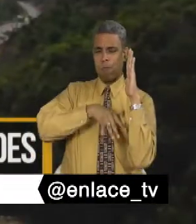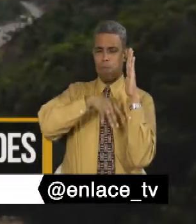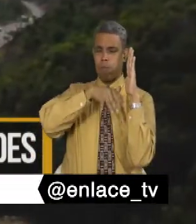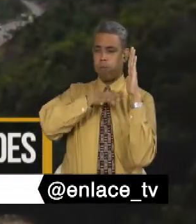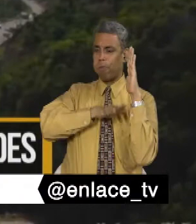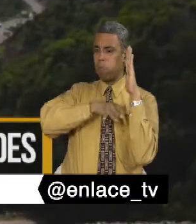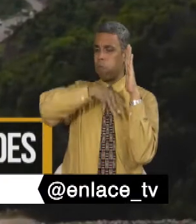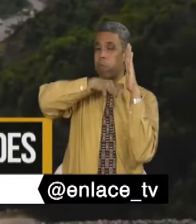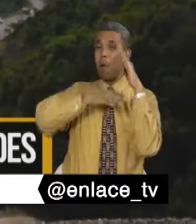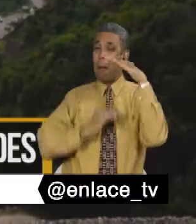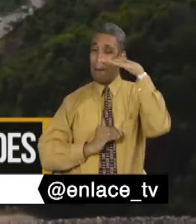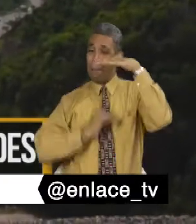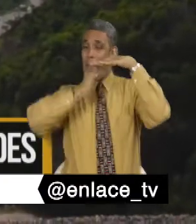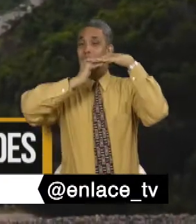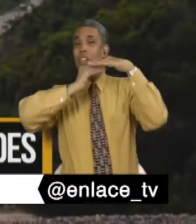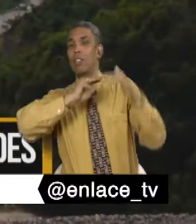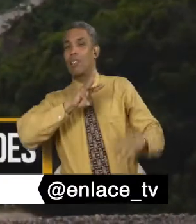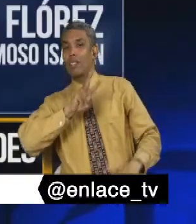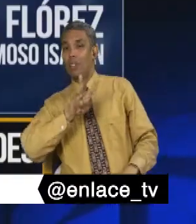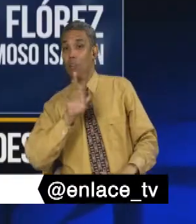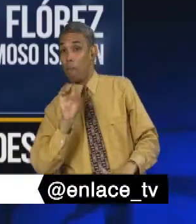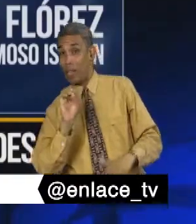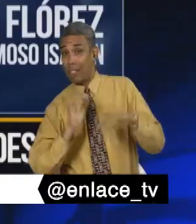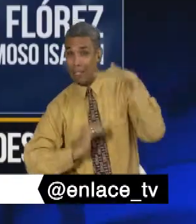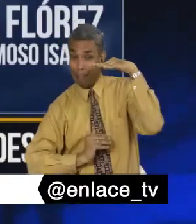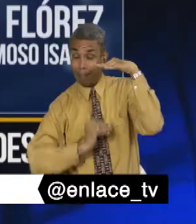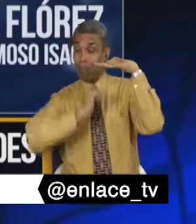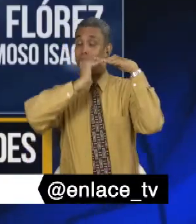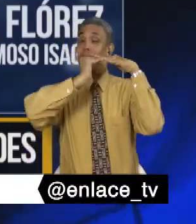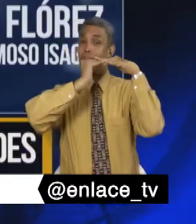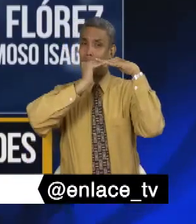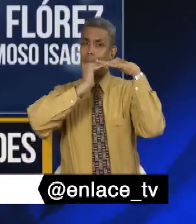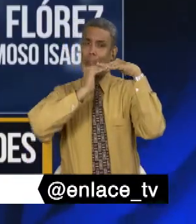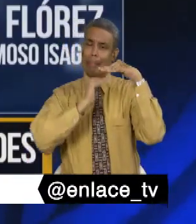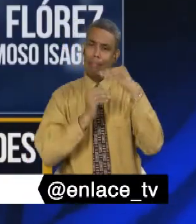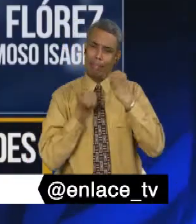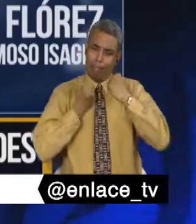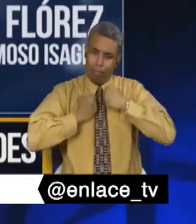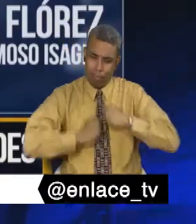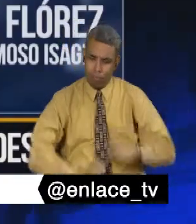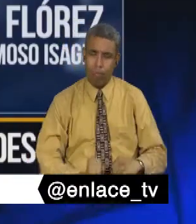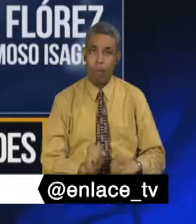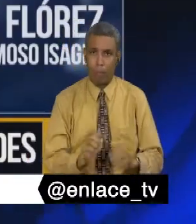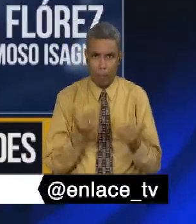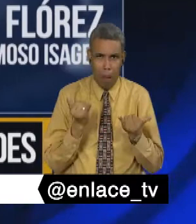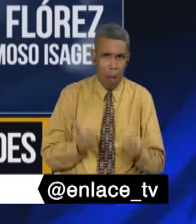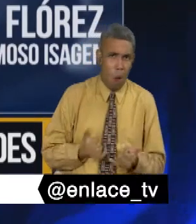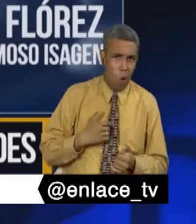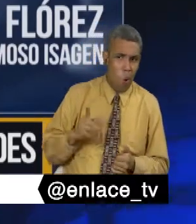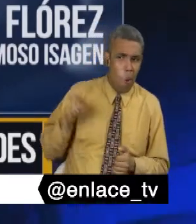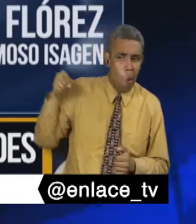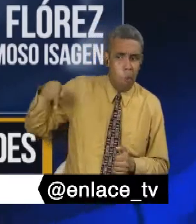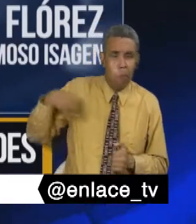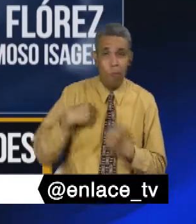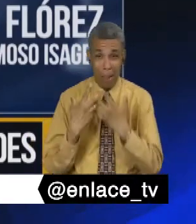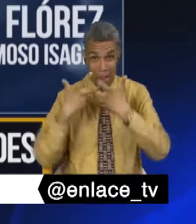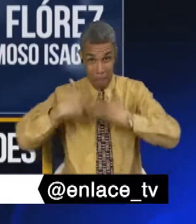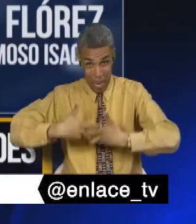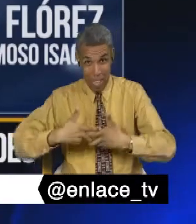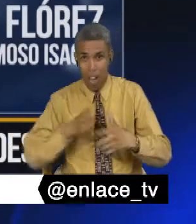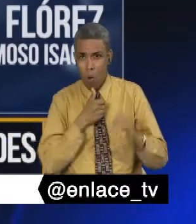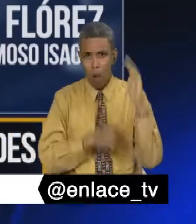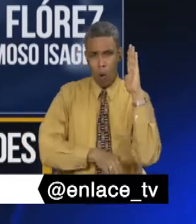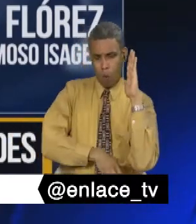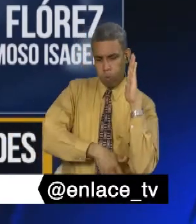máxima de 320 metros sobre el nivel del mar. La estructura de presa se encuentra estable, está en óptimas condiciones.